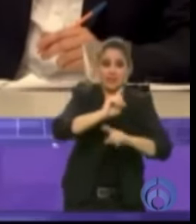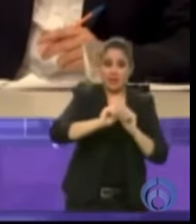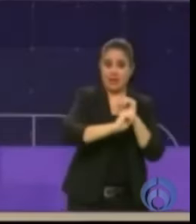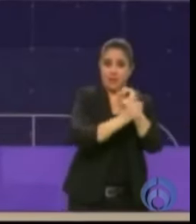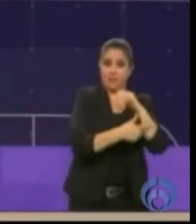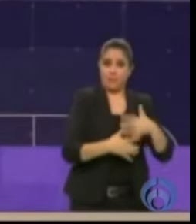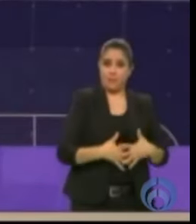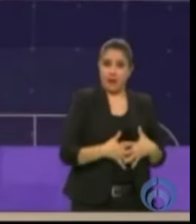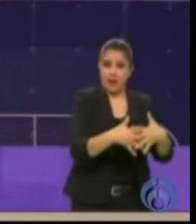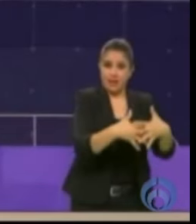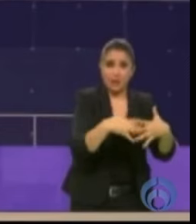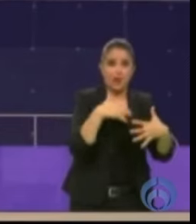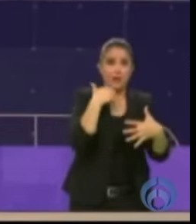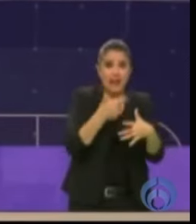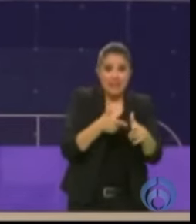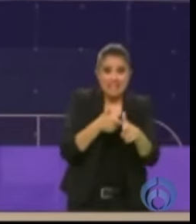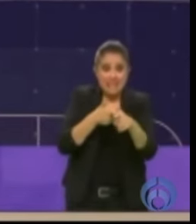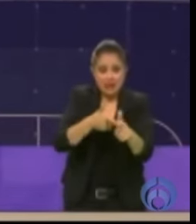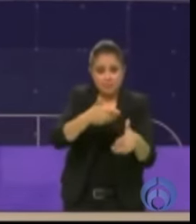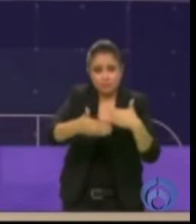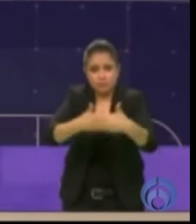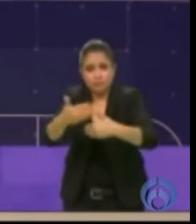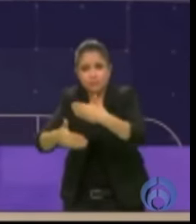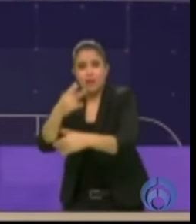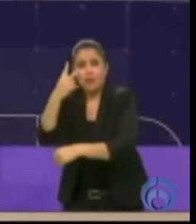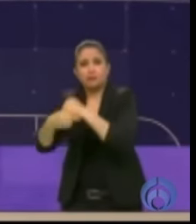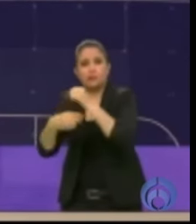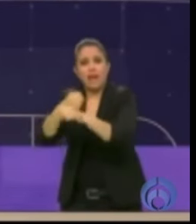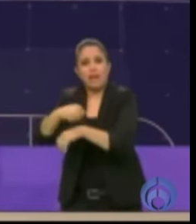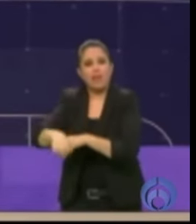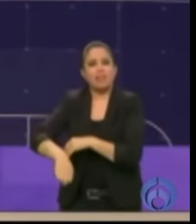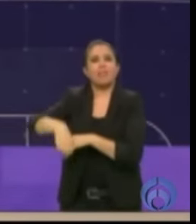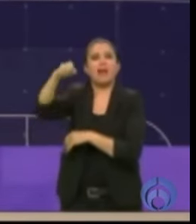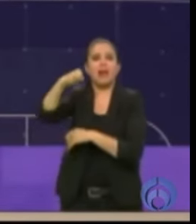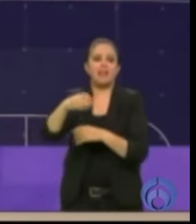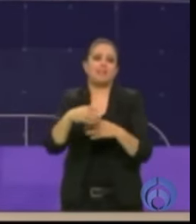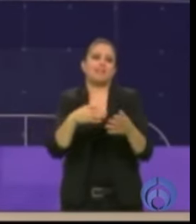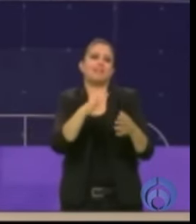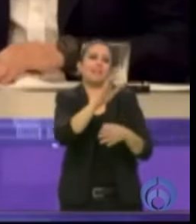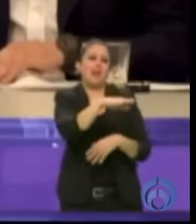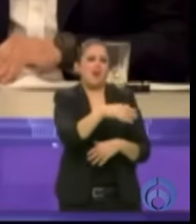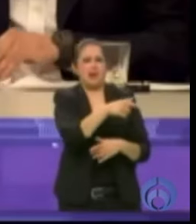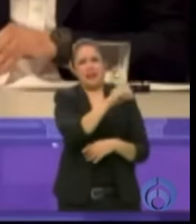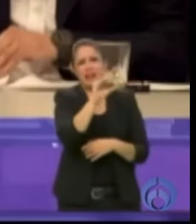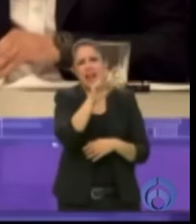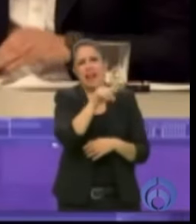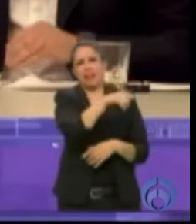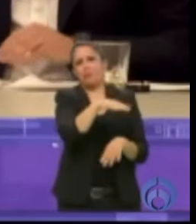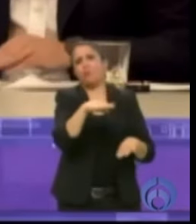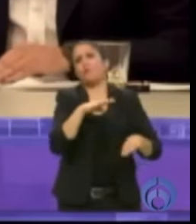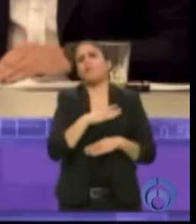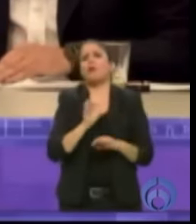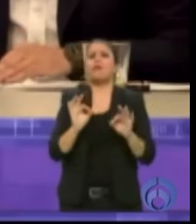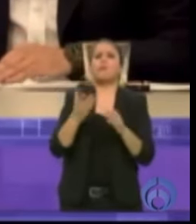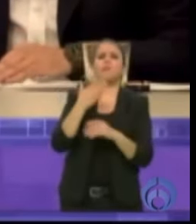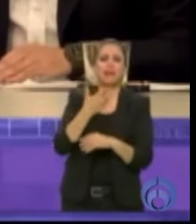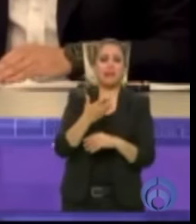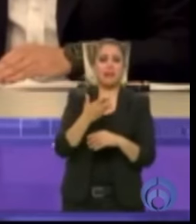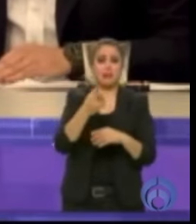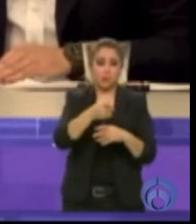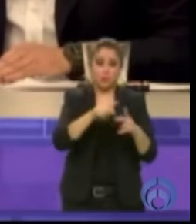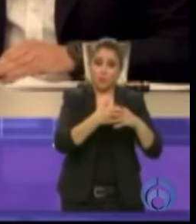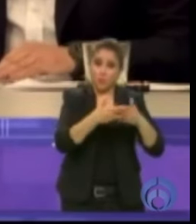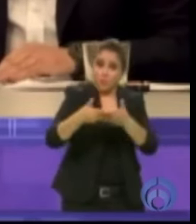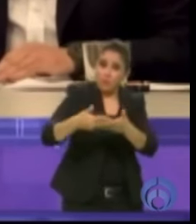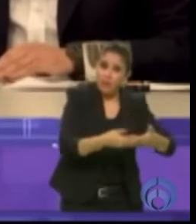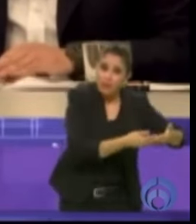los chilangos hay dos opciones, y creo que el día de ayer sí quedaron claras esas dos opciones. Creo que la gente no está interesada en